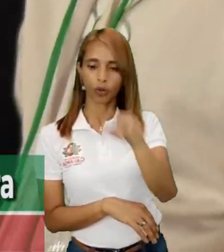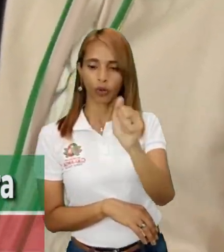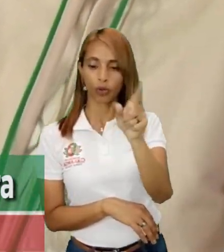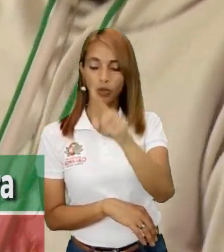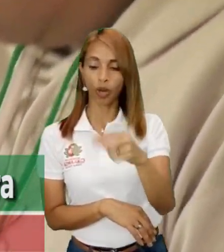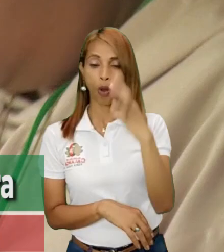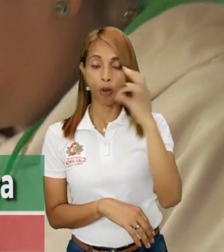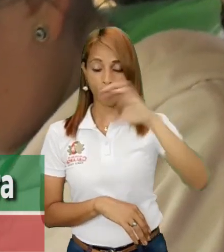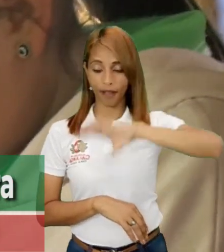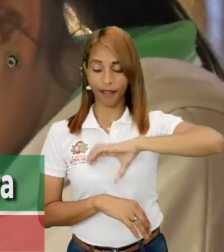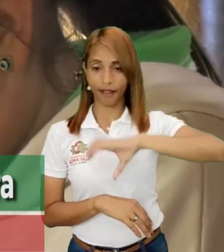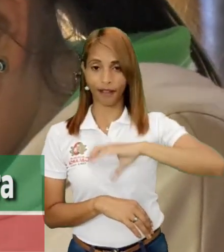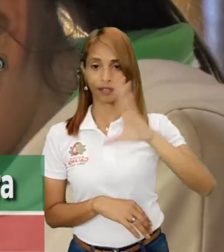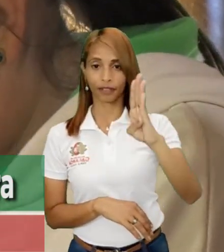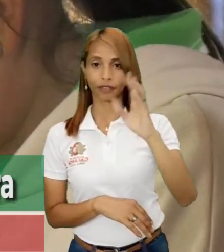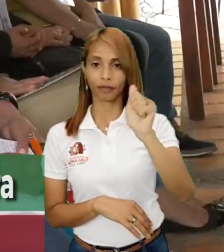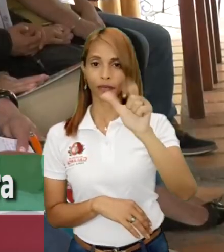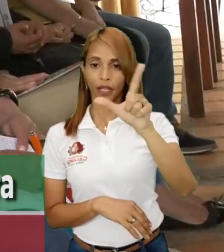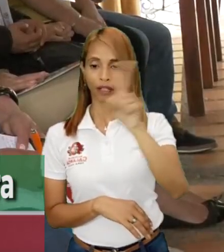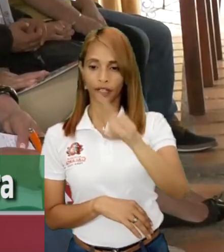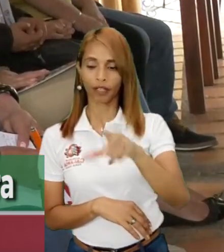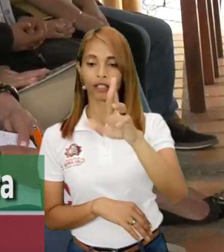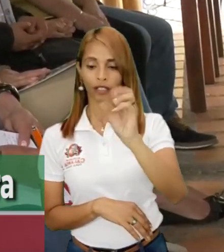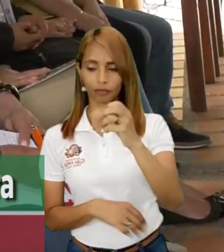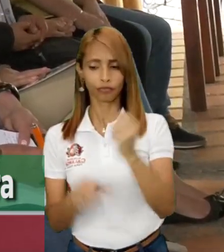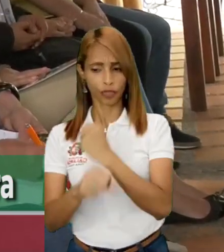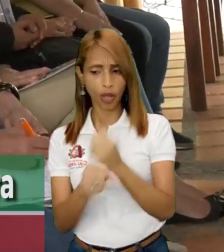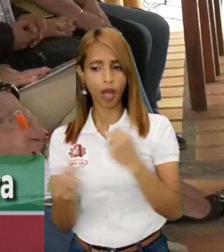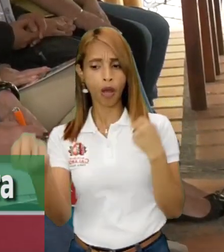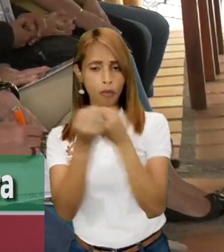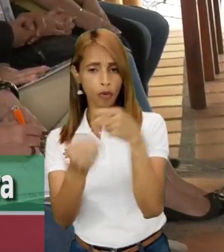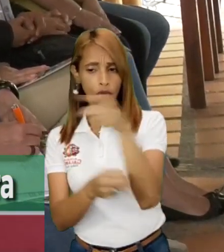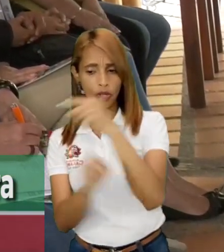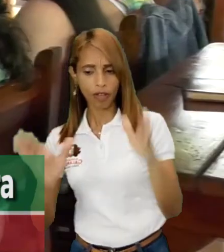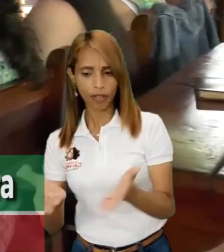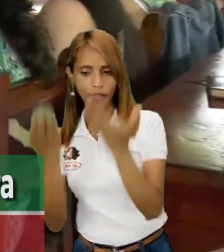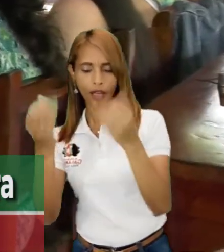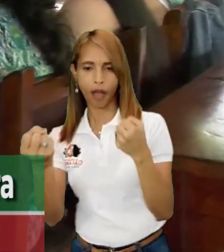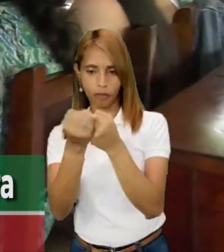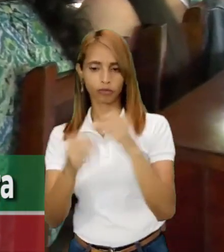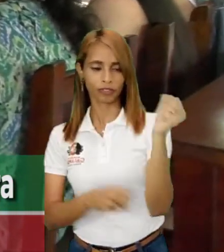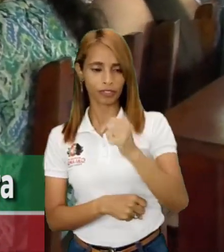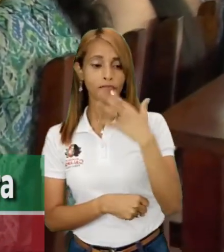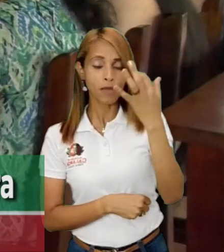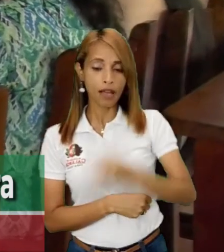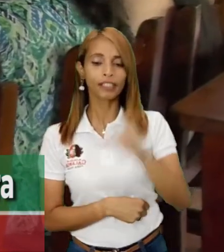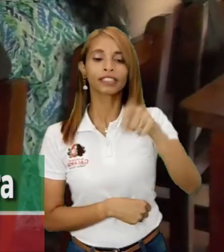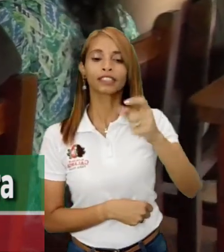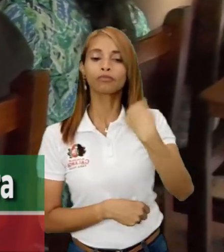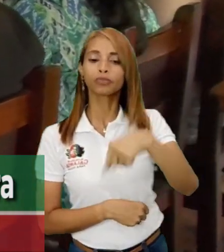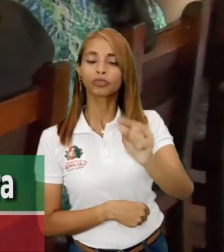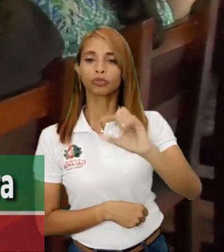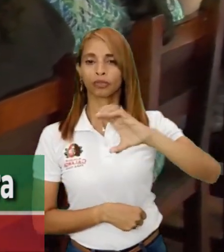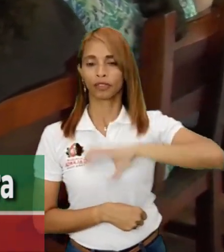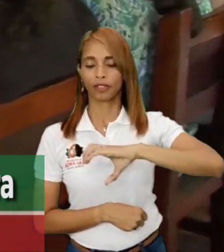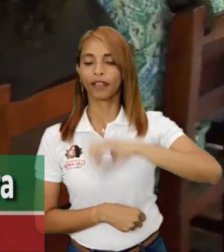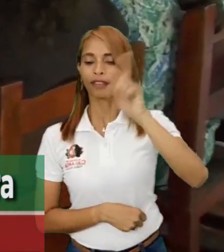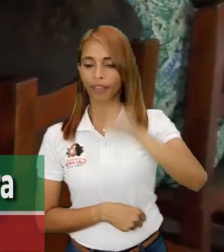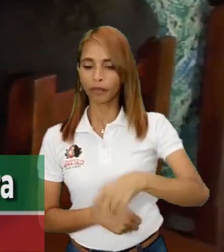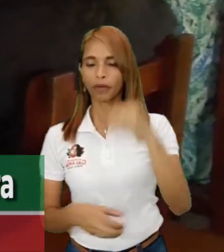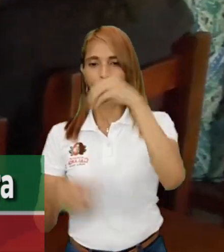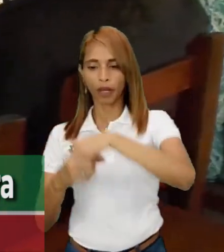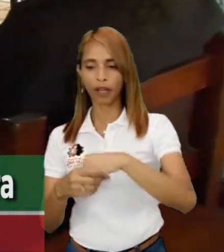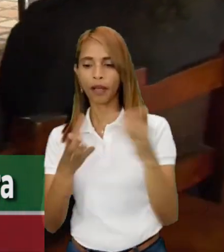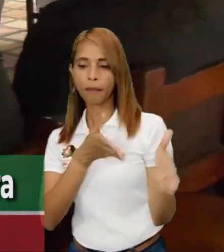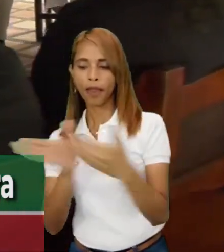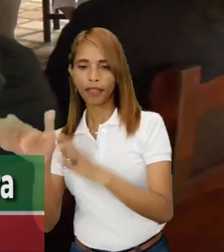Amparo Rosas el alcalde Luis Alberto balcero Contreras sí ha trabajado y apoyado sus iniciativas pero se necesita que el próximo mandatario maneje